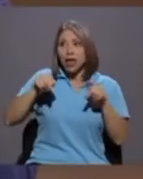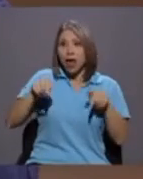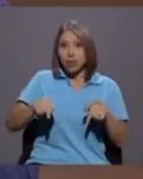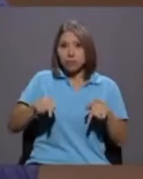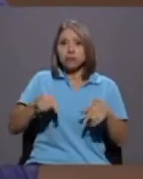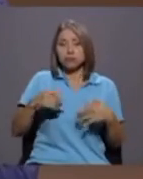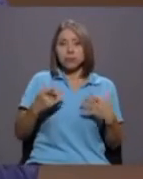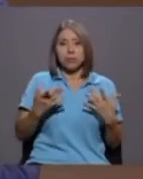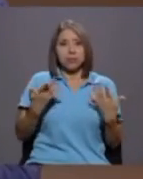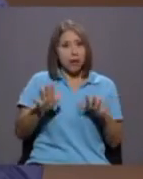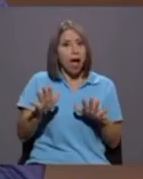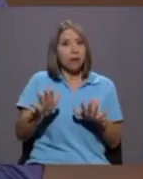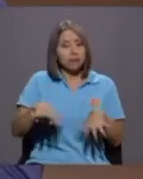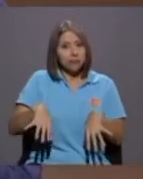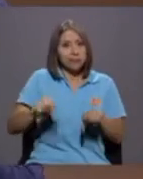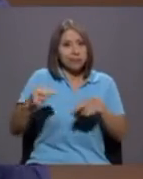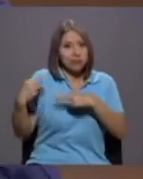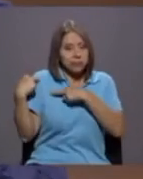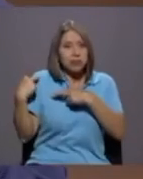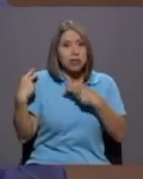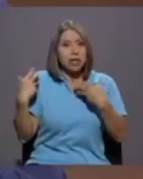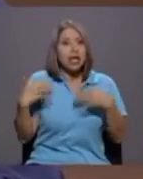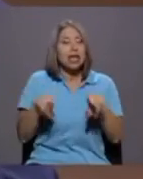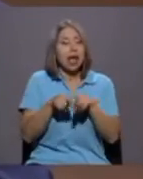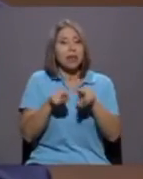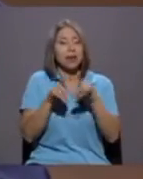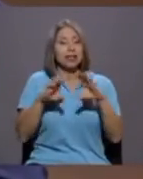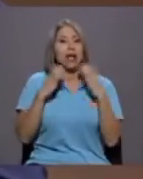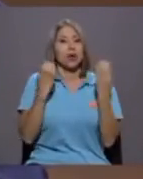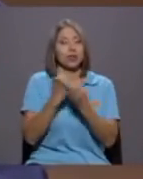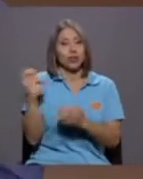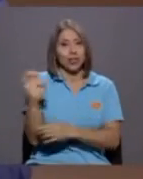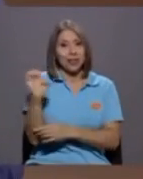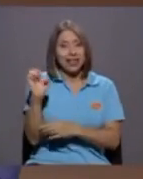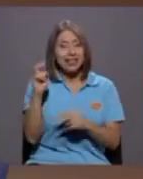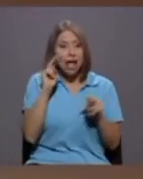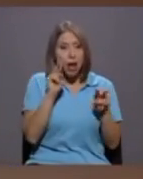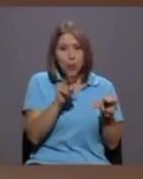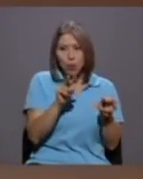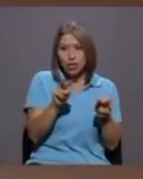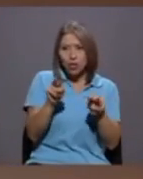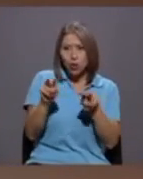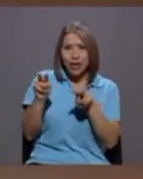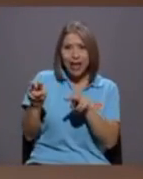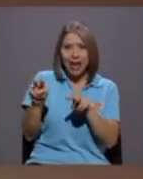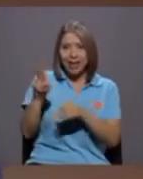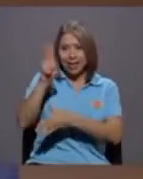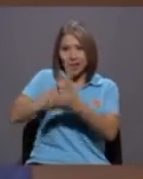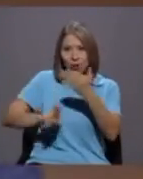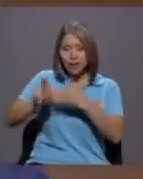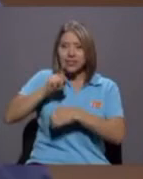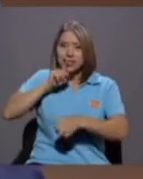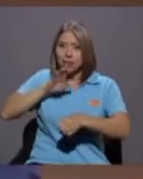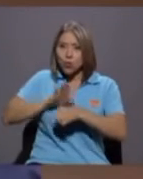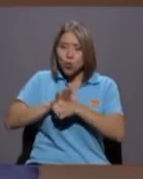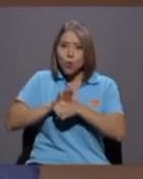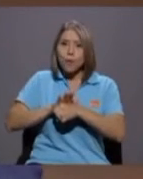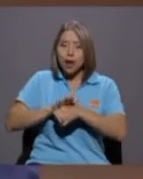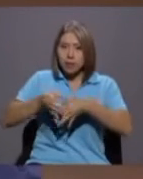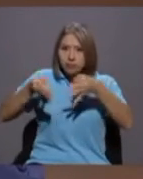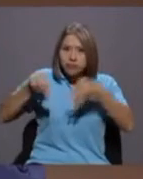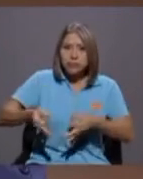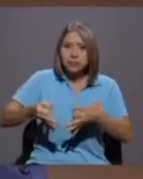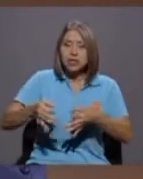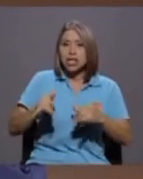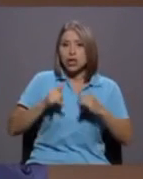están definidos, y además de eso la Comisión de Emergencia monitorea que la universidad cumpla esos compromisos igual que